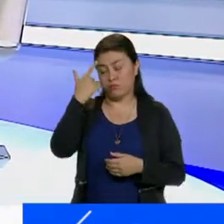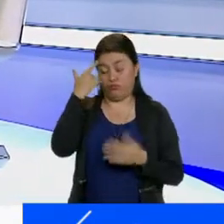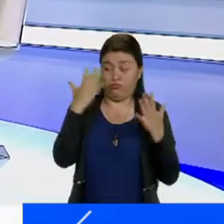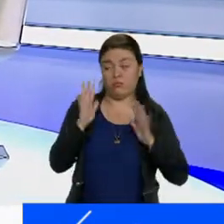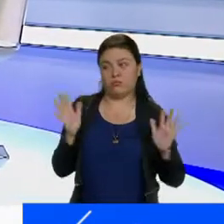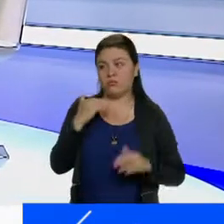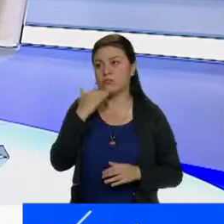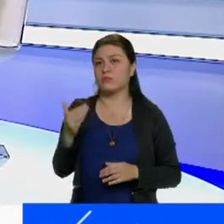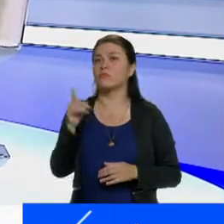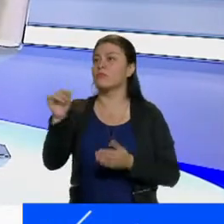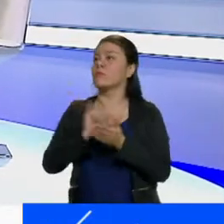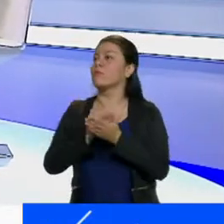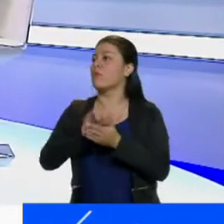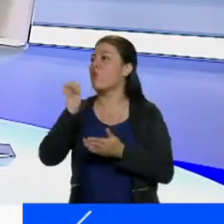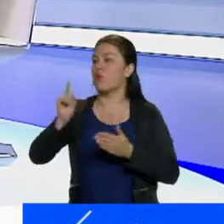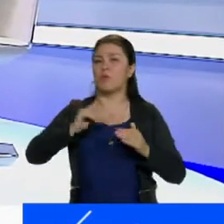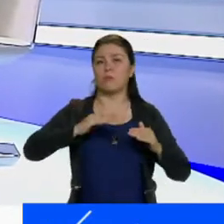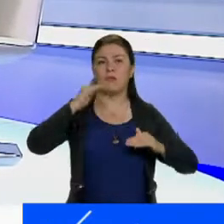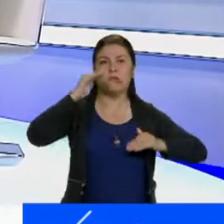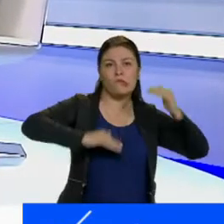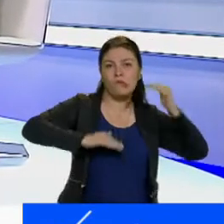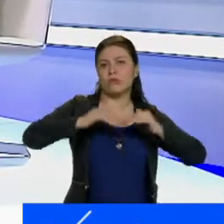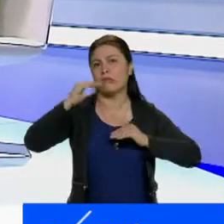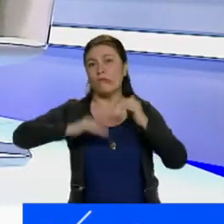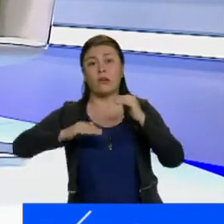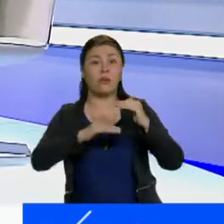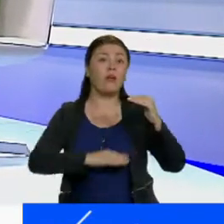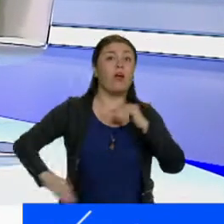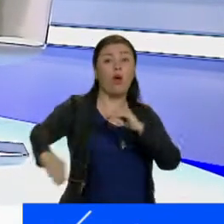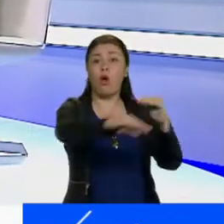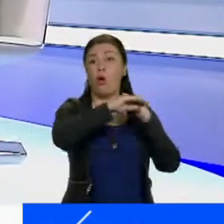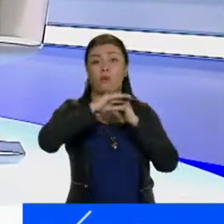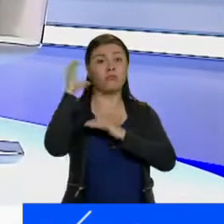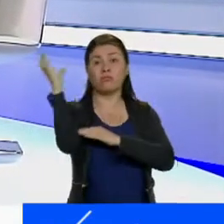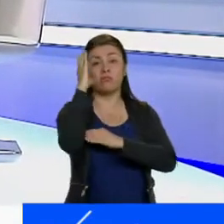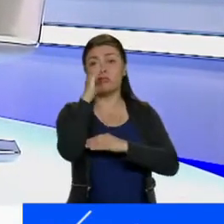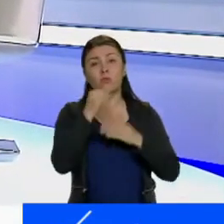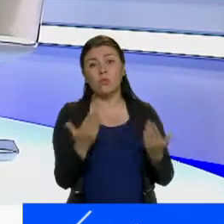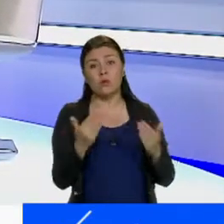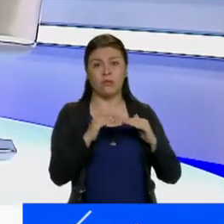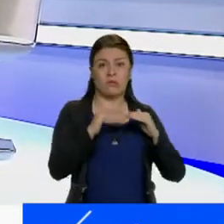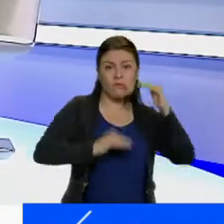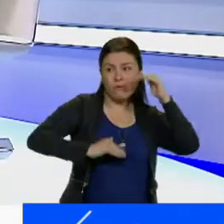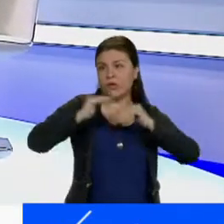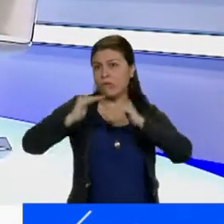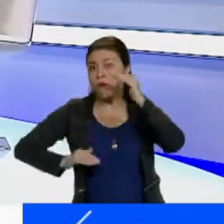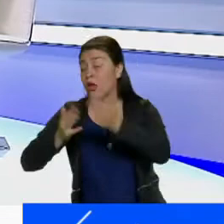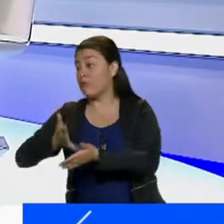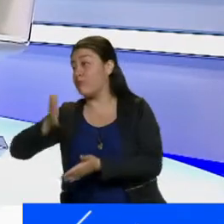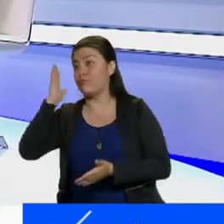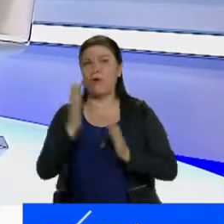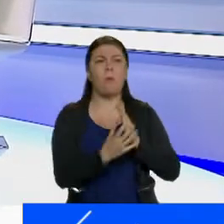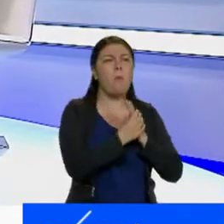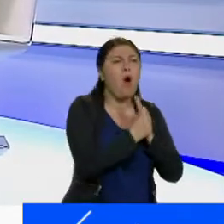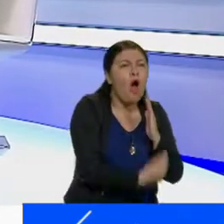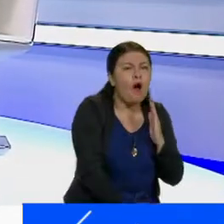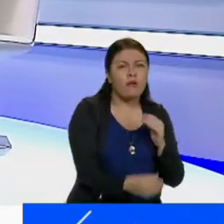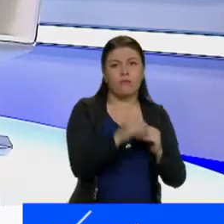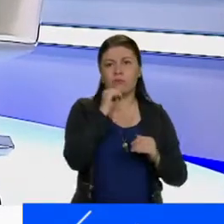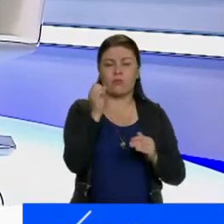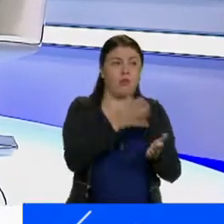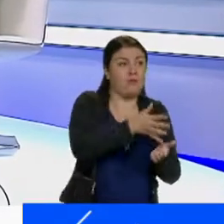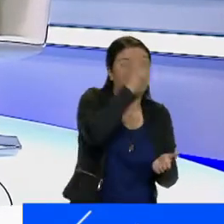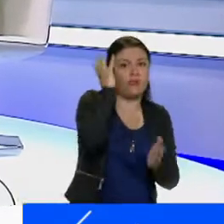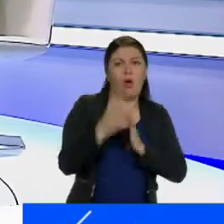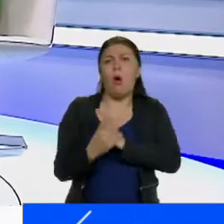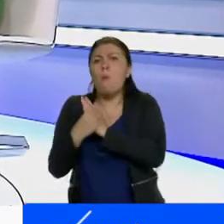esas inequidades que hay en el país, ¿esto no podría pasar en zonas de aquí mismo,